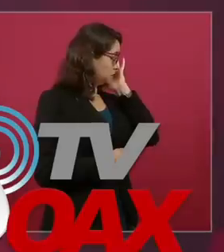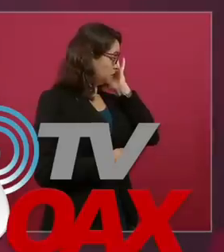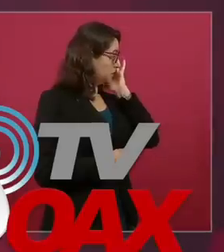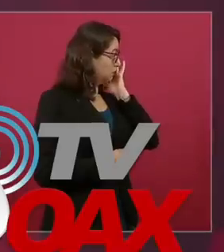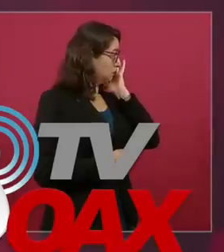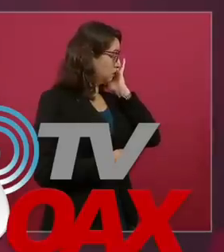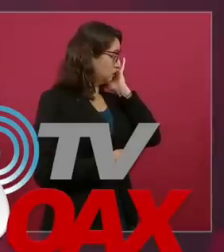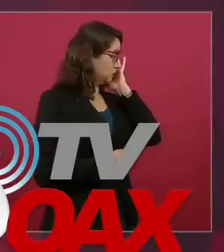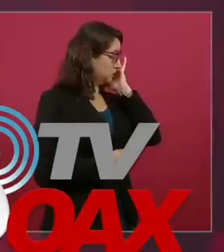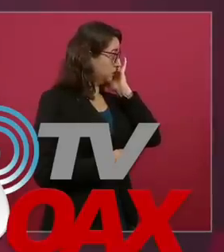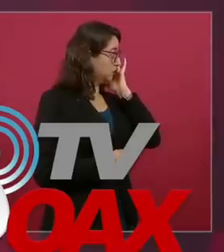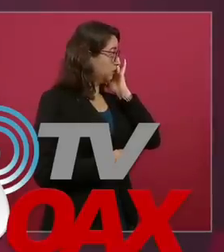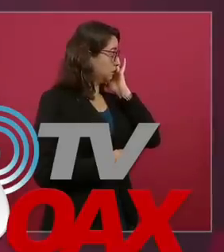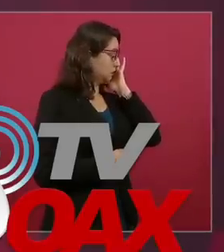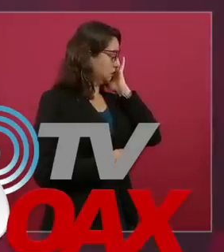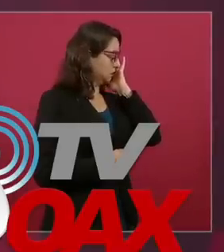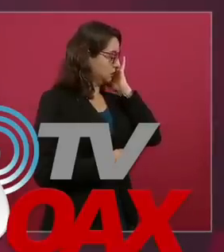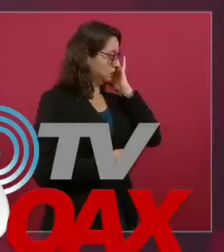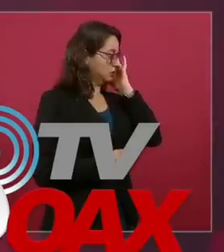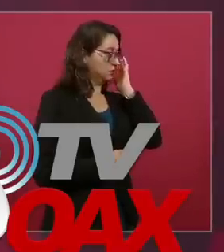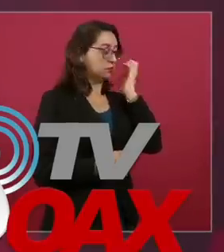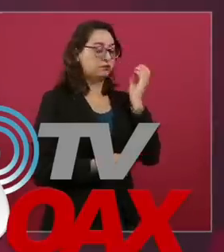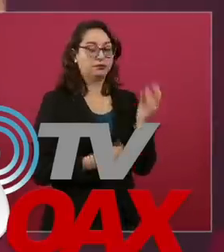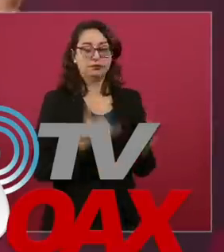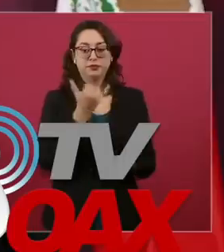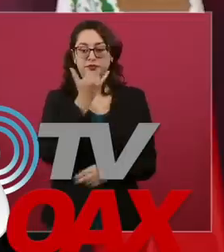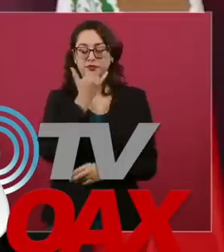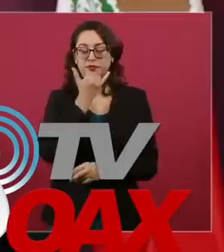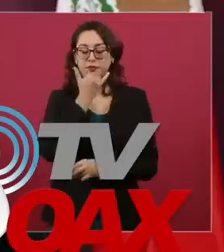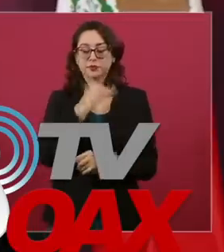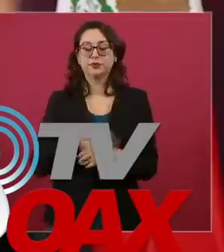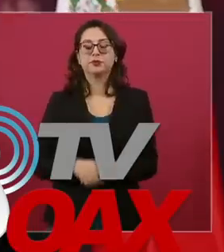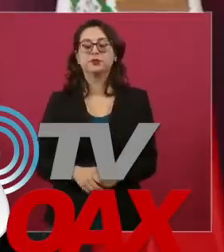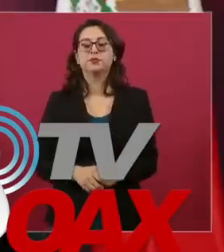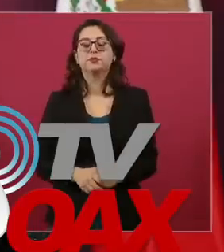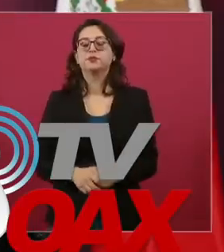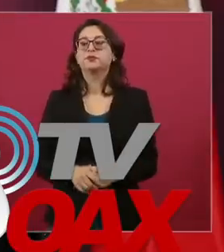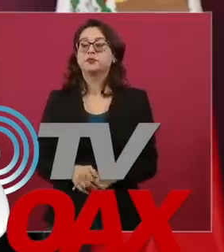organizando lo de la línea aérea, de cómo van los trámites.